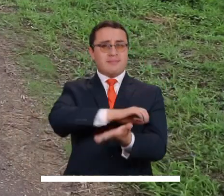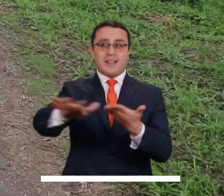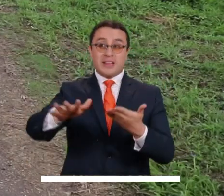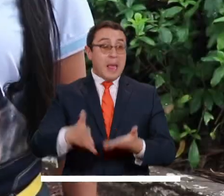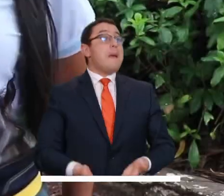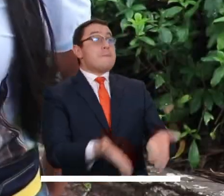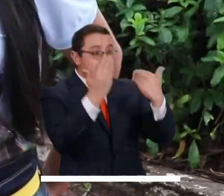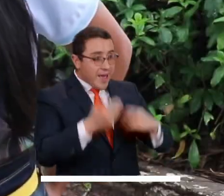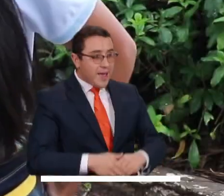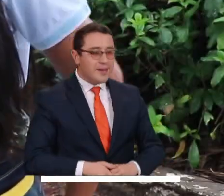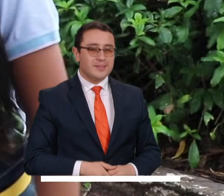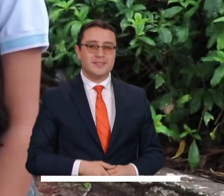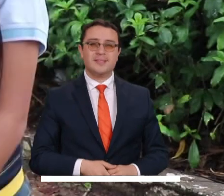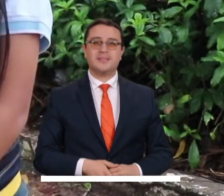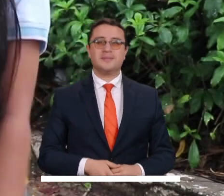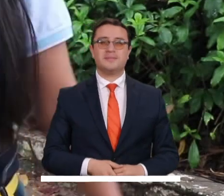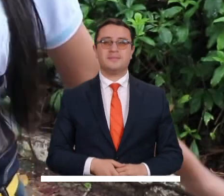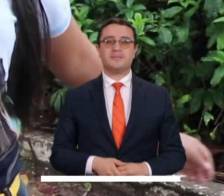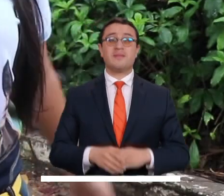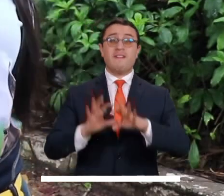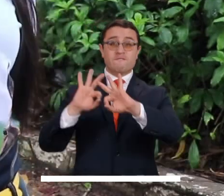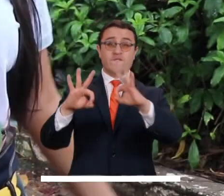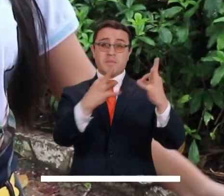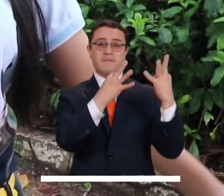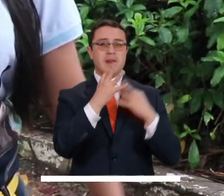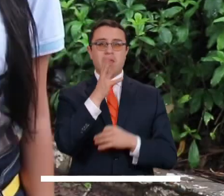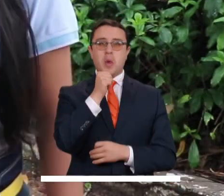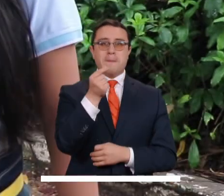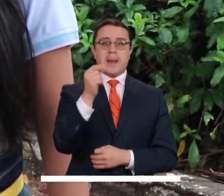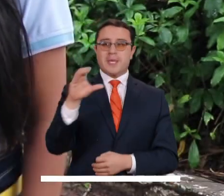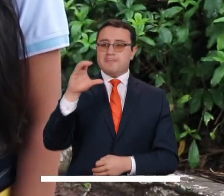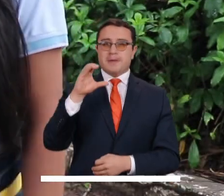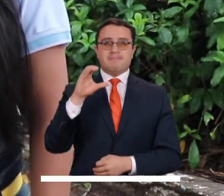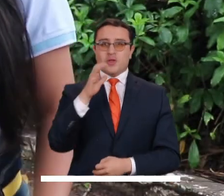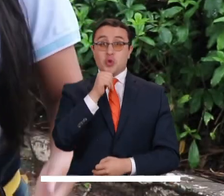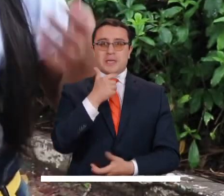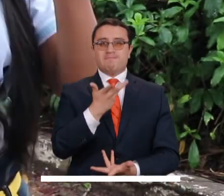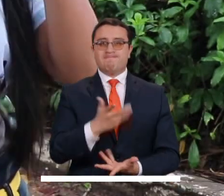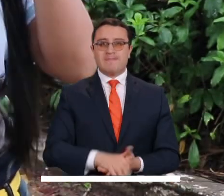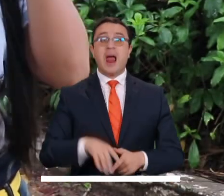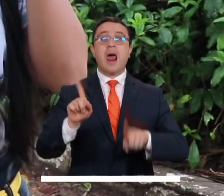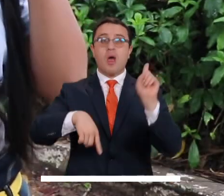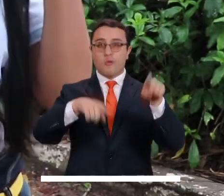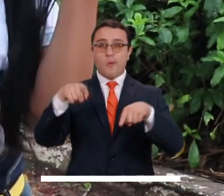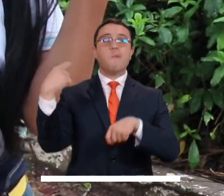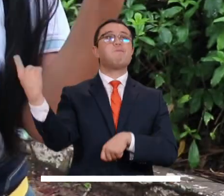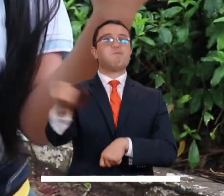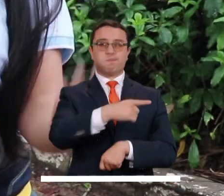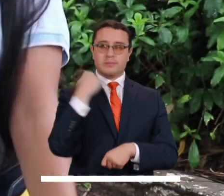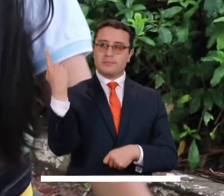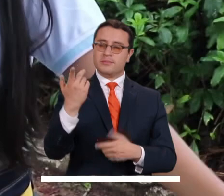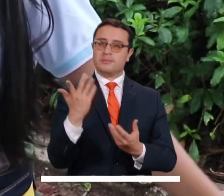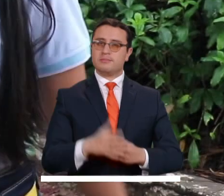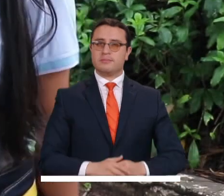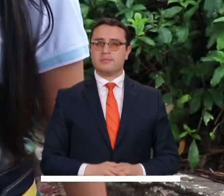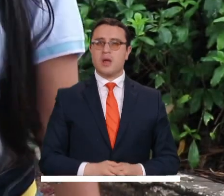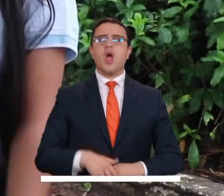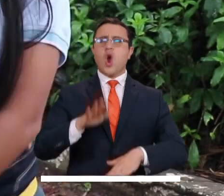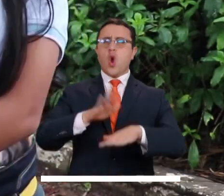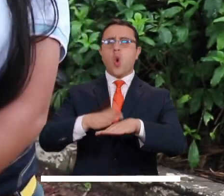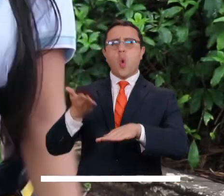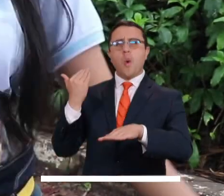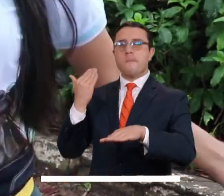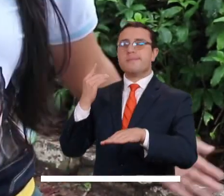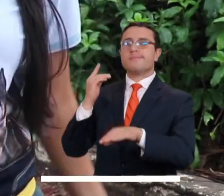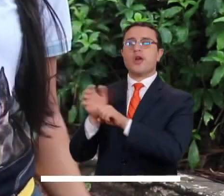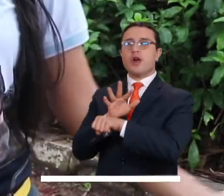allá! Mucha familia no tiene para el sustento del hogar, que por causa de la pandemia